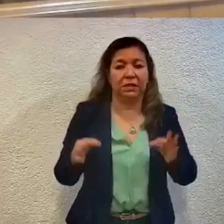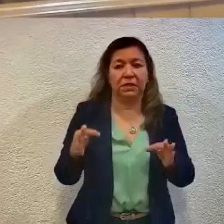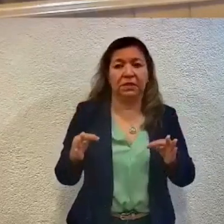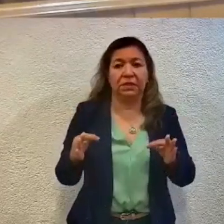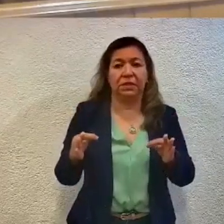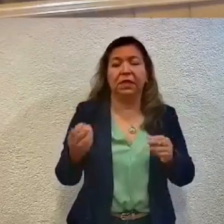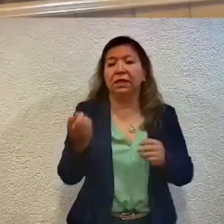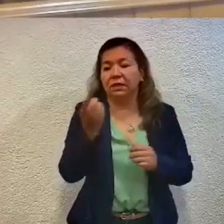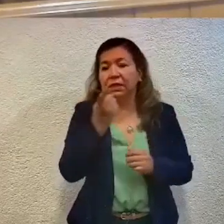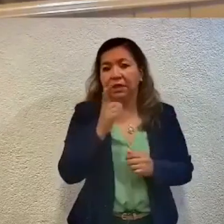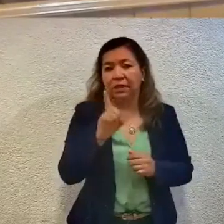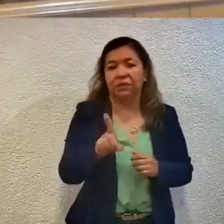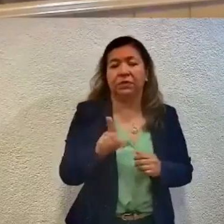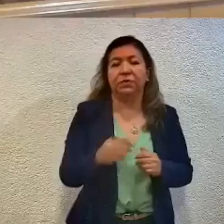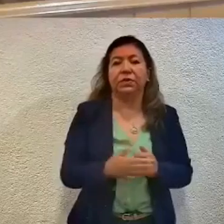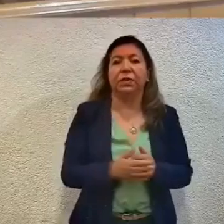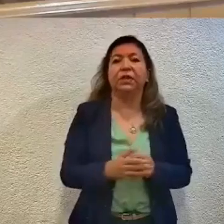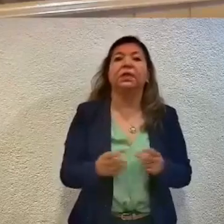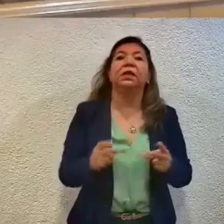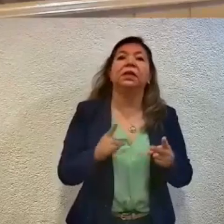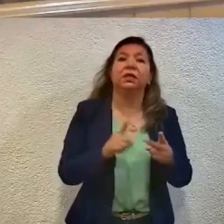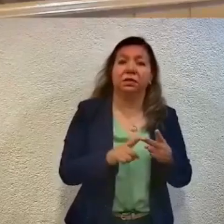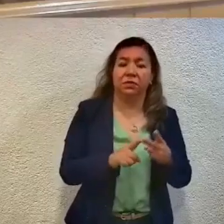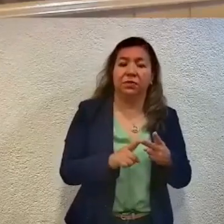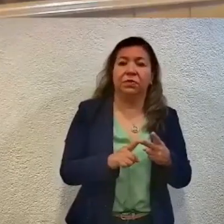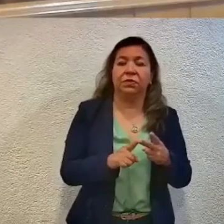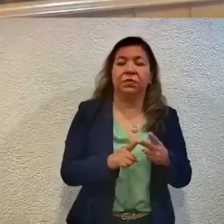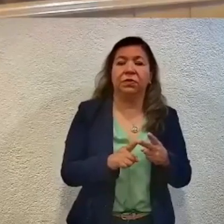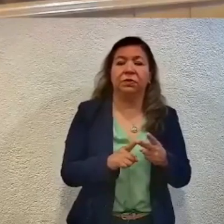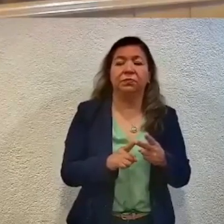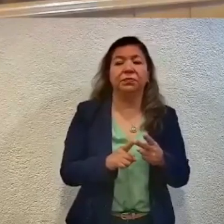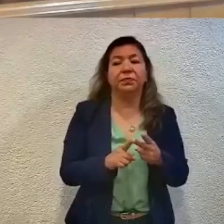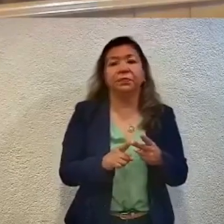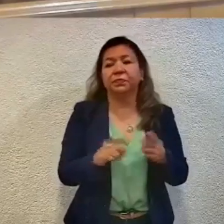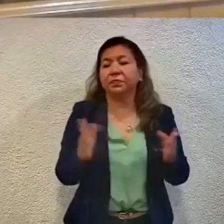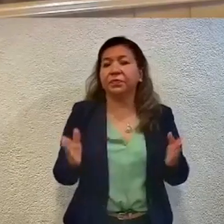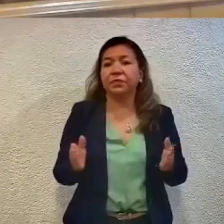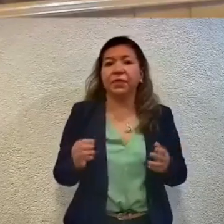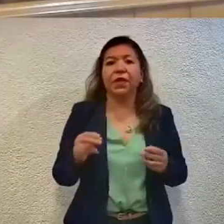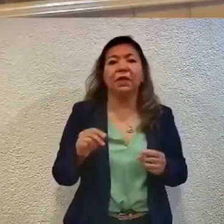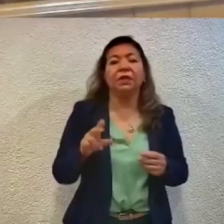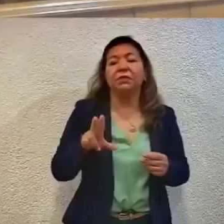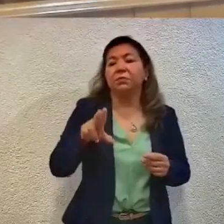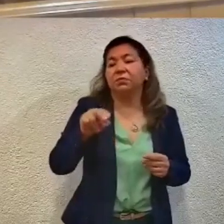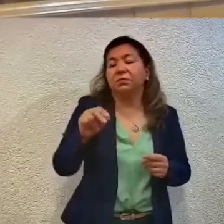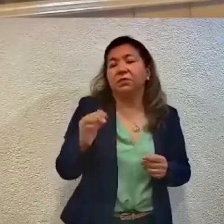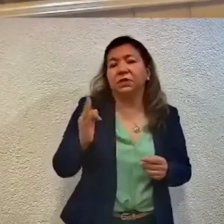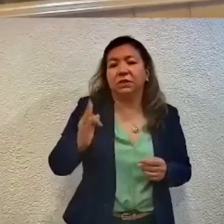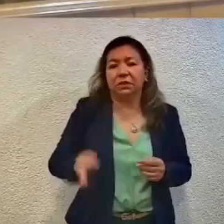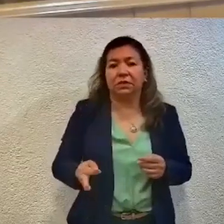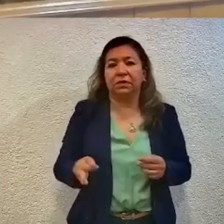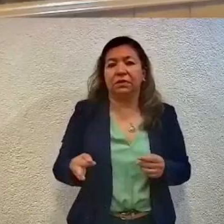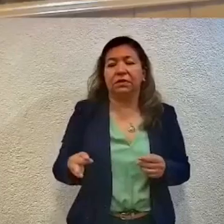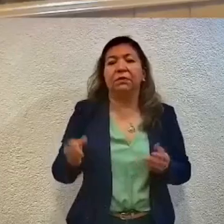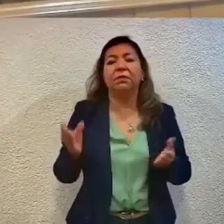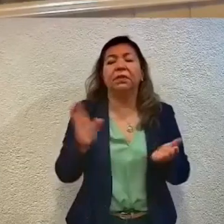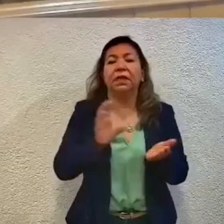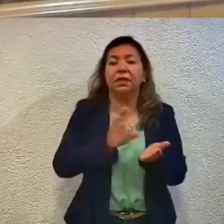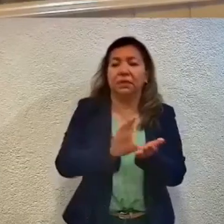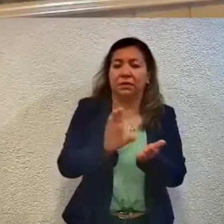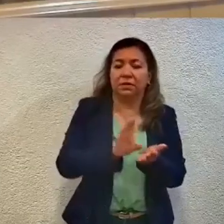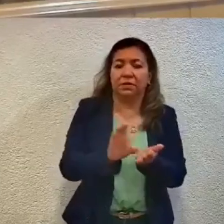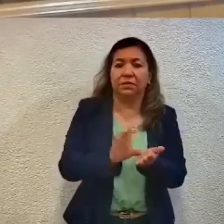esta sentencia al medio de impugnación acumulado. Segundo, se declaran inoperantes e infundados los agravios hechos